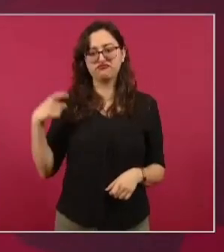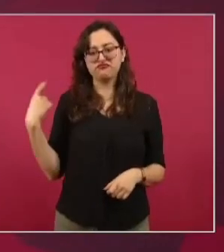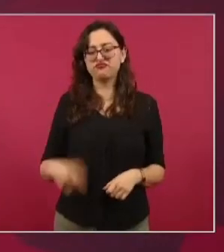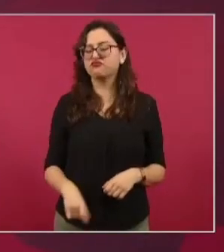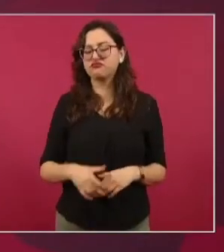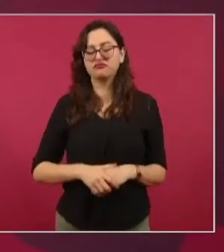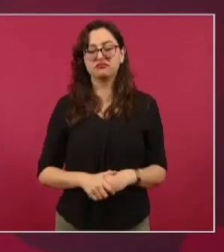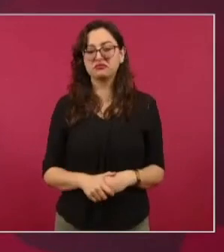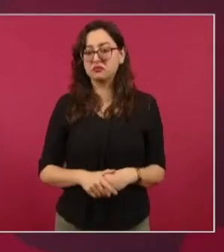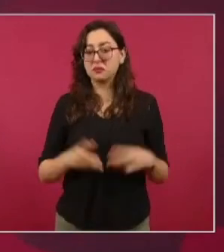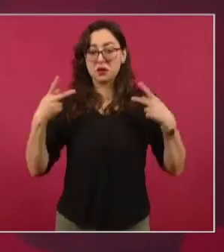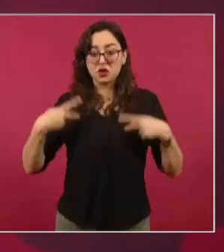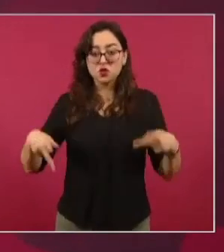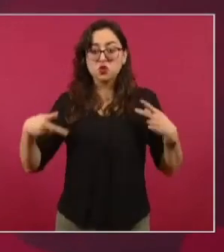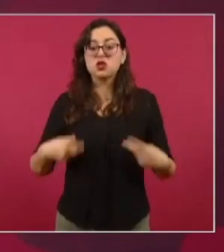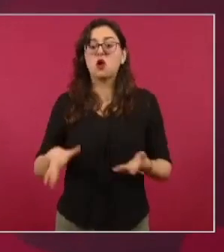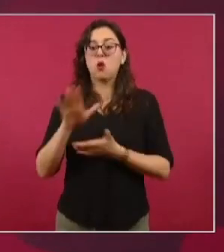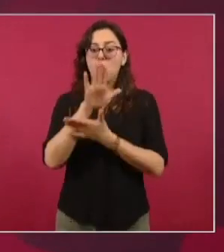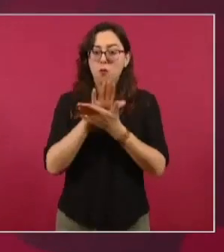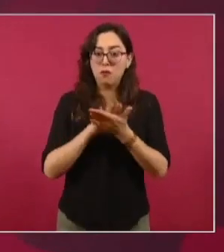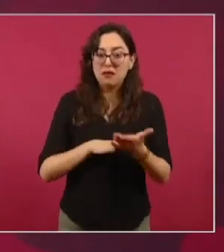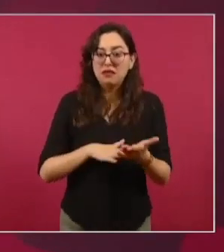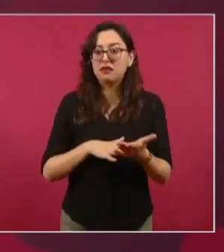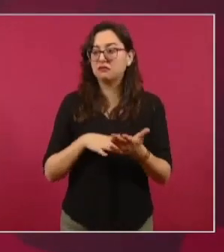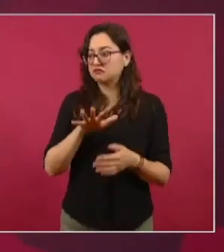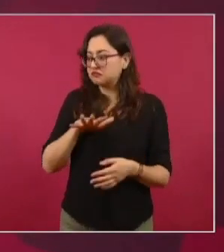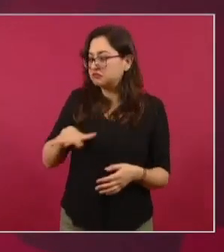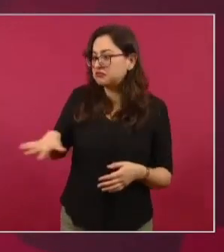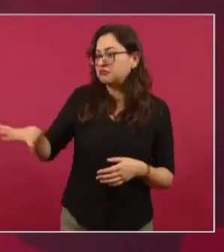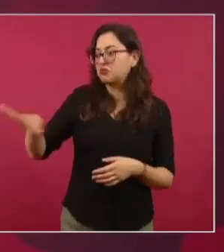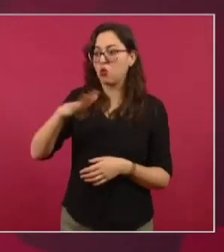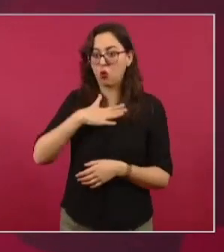no imparten justicia